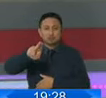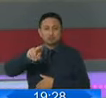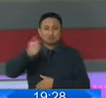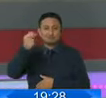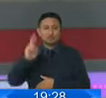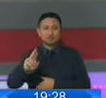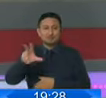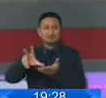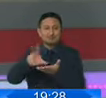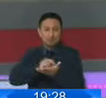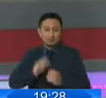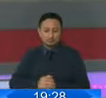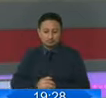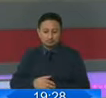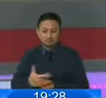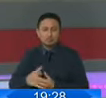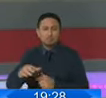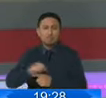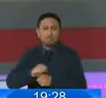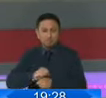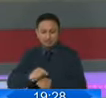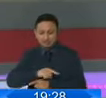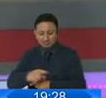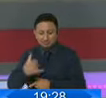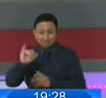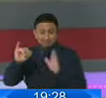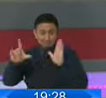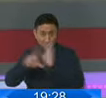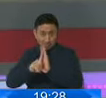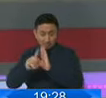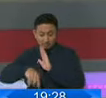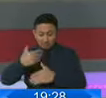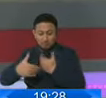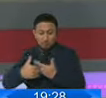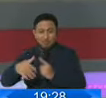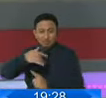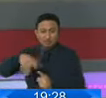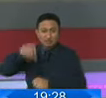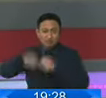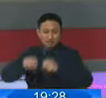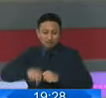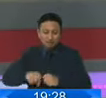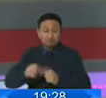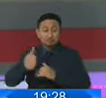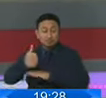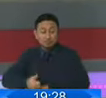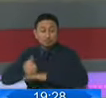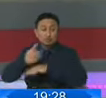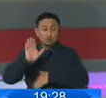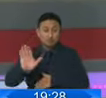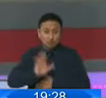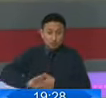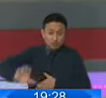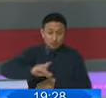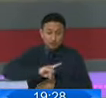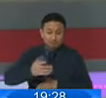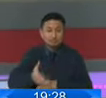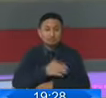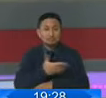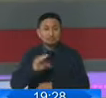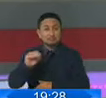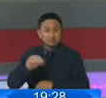de Napo. Para frenar esa práctica que se hace al margen de la ley, que crea destrozos en el medio ambiente, las autoridades de esa provincia amazónica anticipan